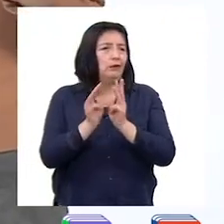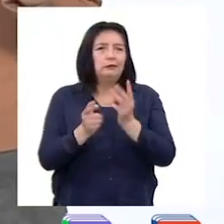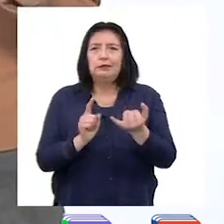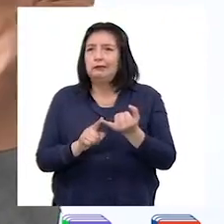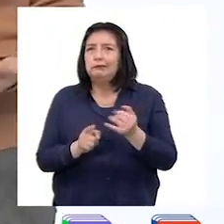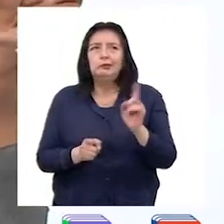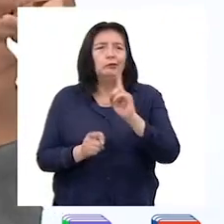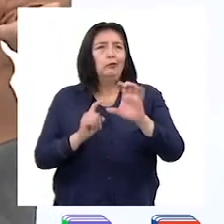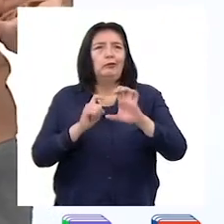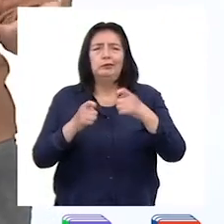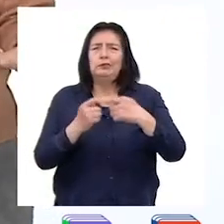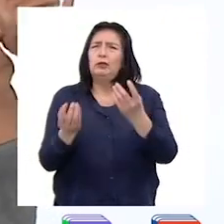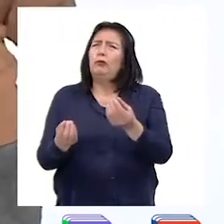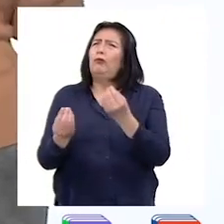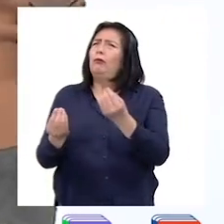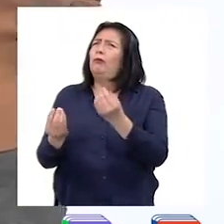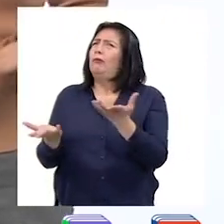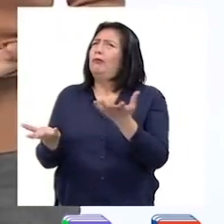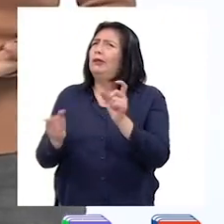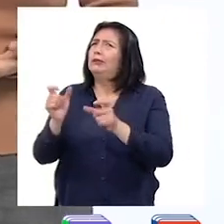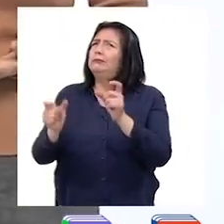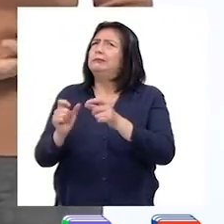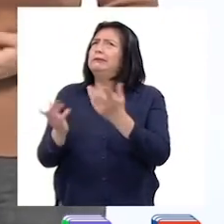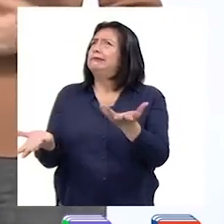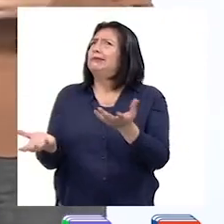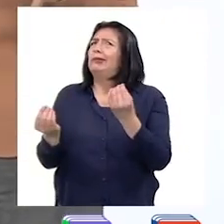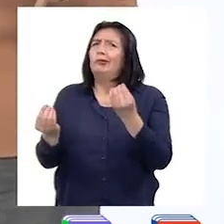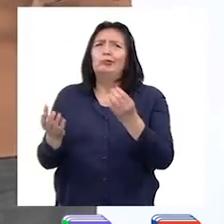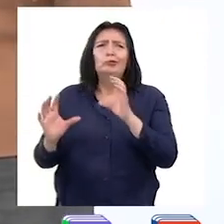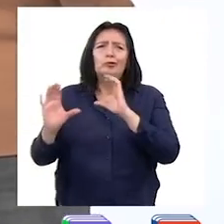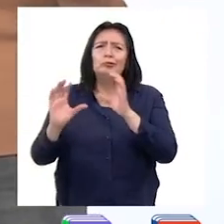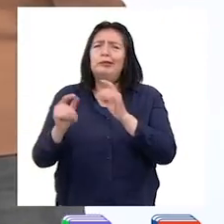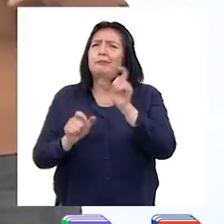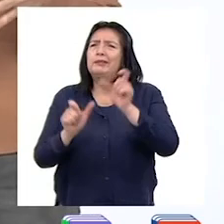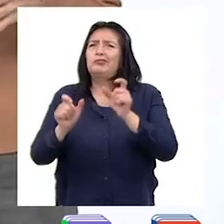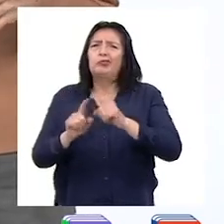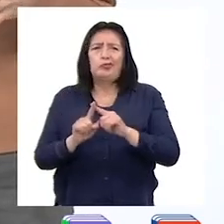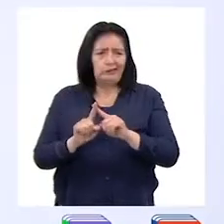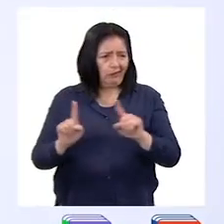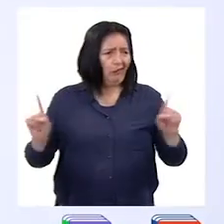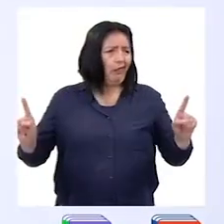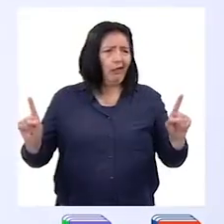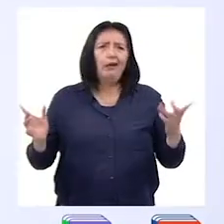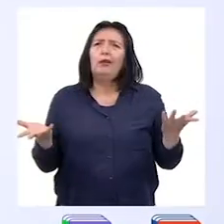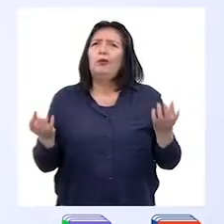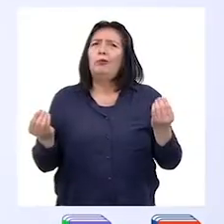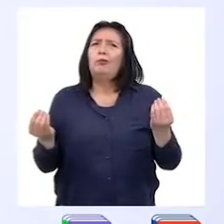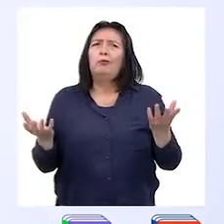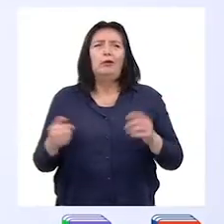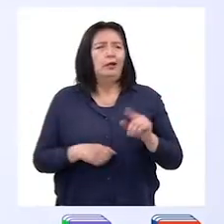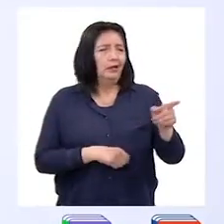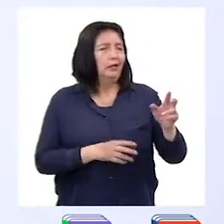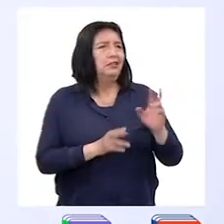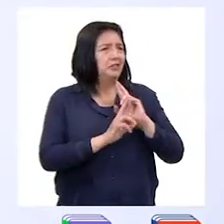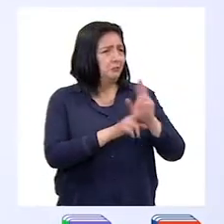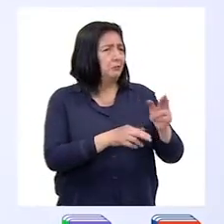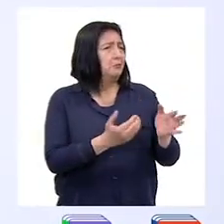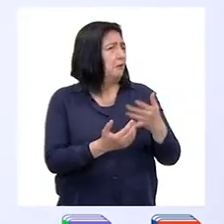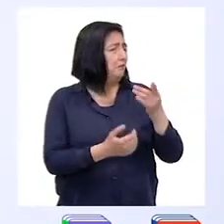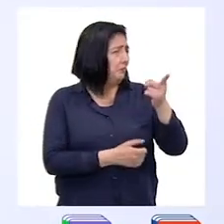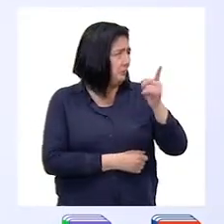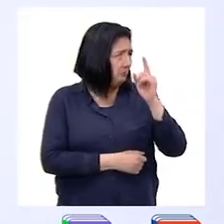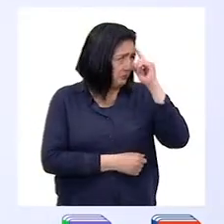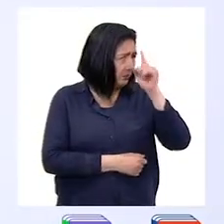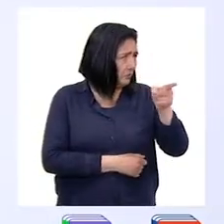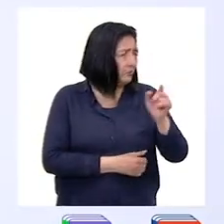ni Internet, ¿cómo se comunicaban las personas que estaban en lugares alejados unos de otros? La respuesta es más simple de lo que creen, chicas